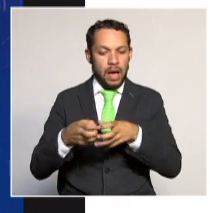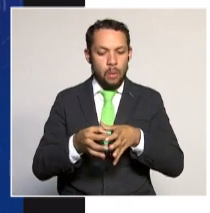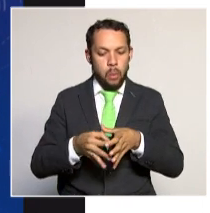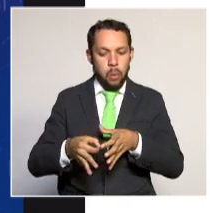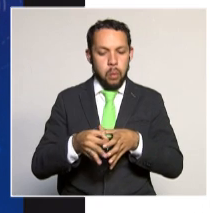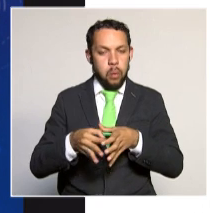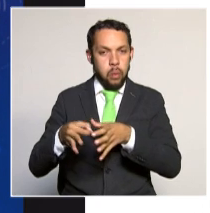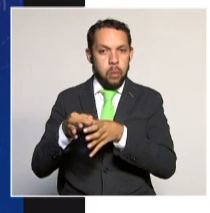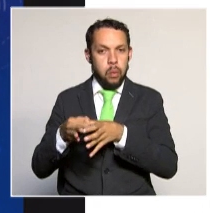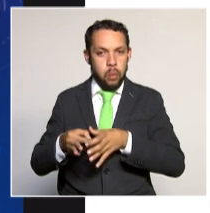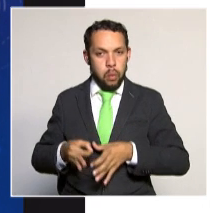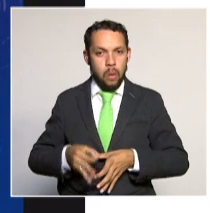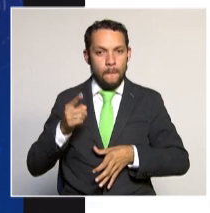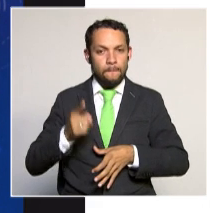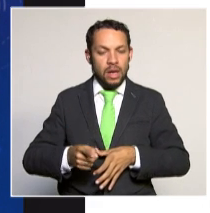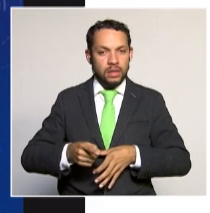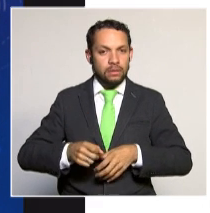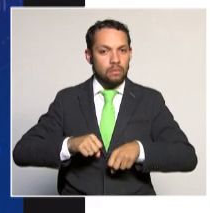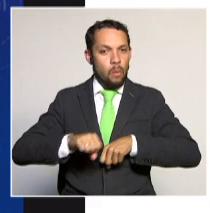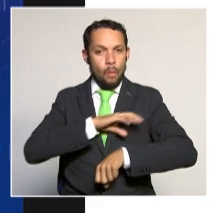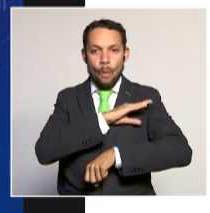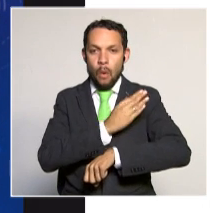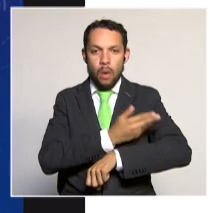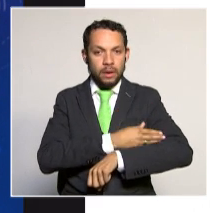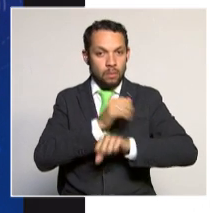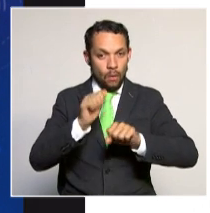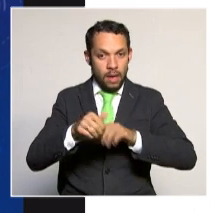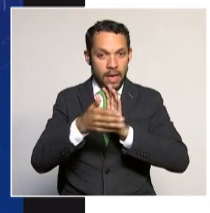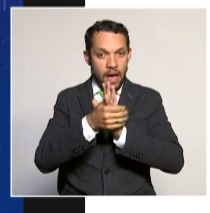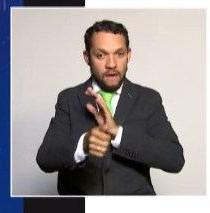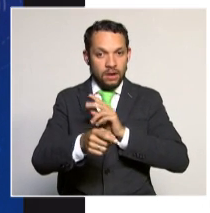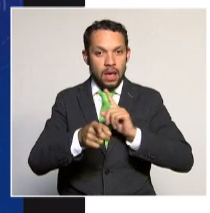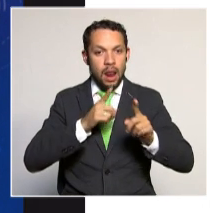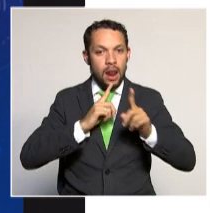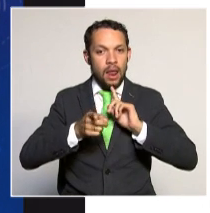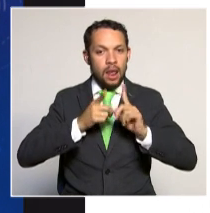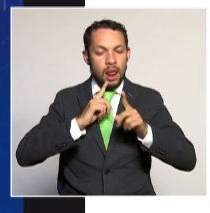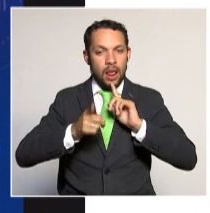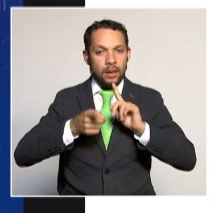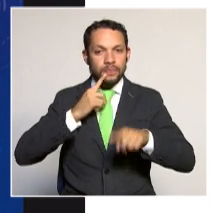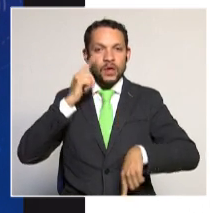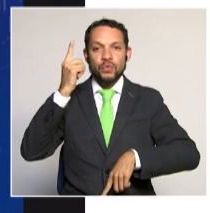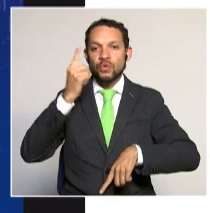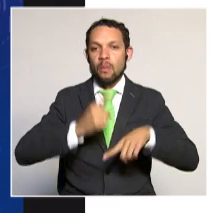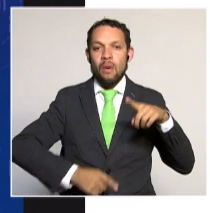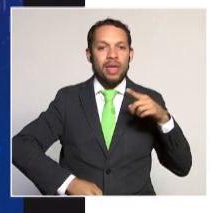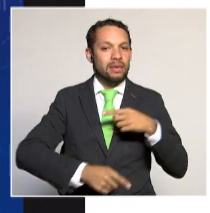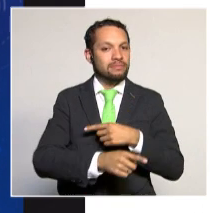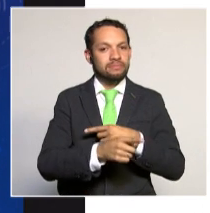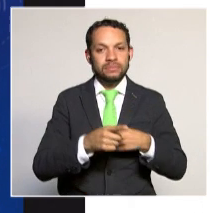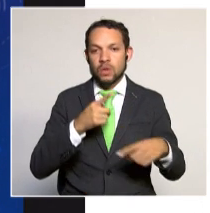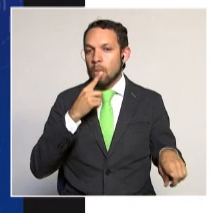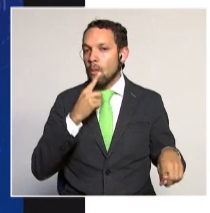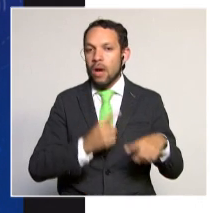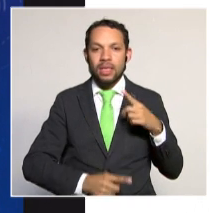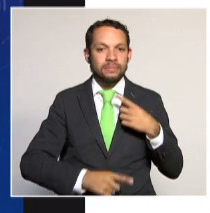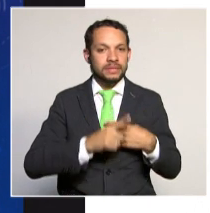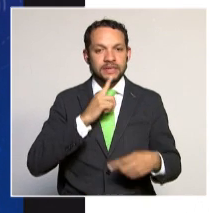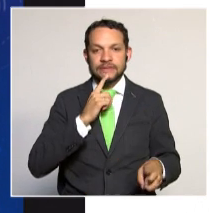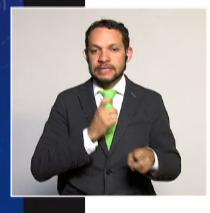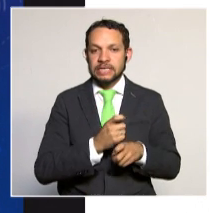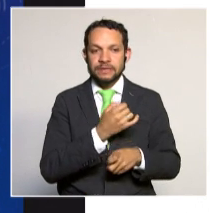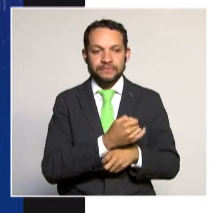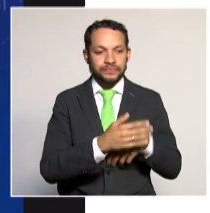beta-amiloide, entonces la capacidad que tenemos para razonar, para interpretar el mundo o para generar órdenes motoras